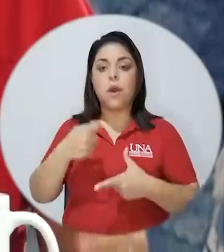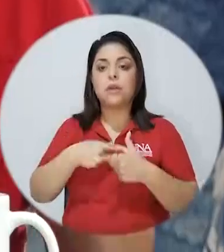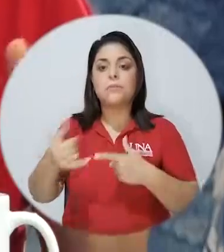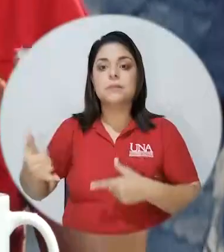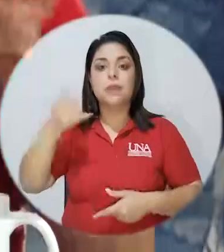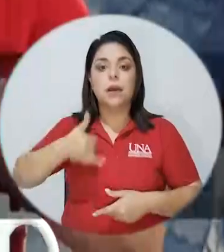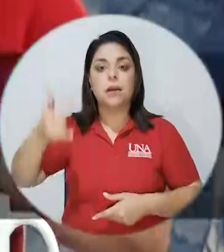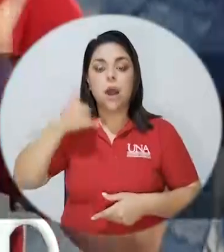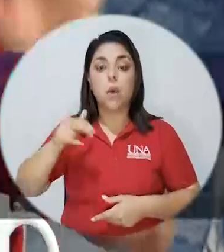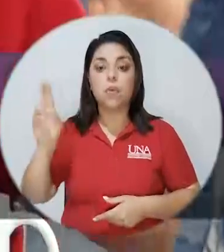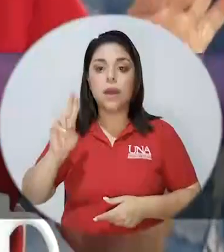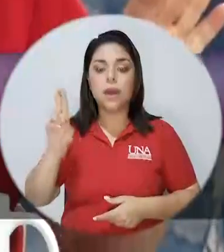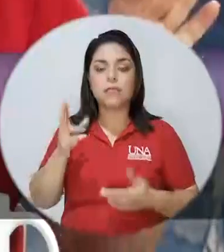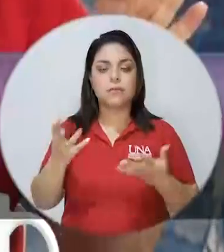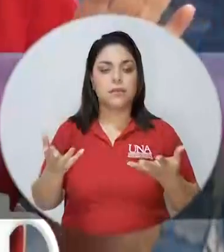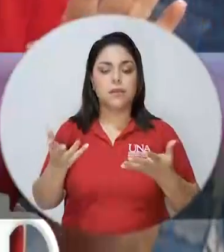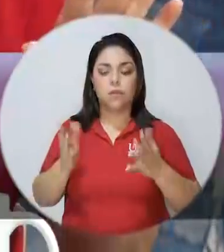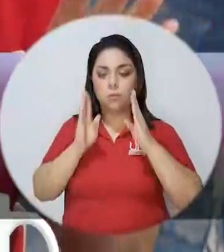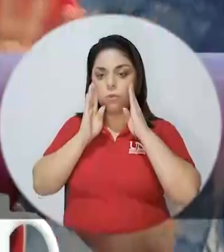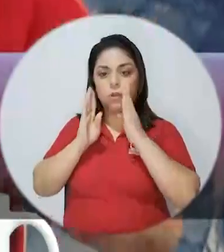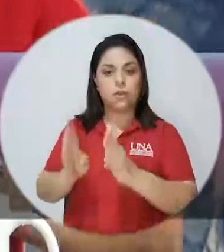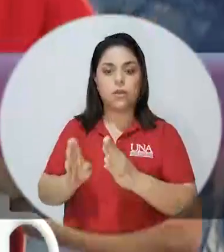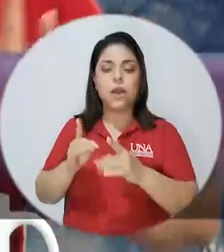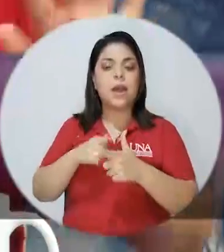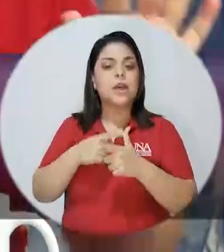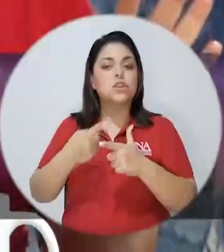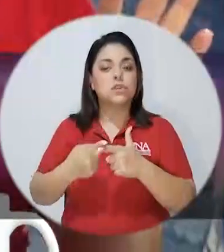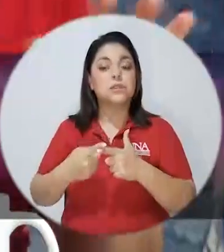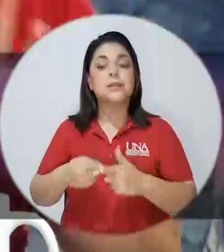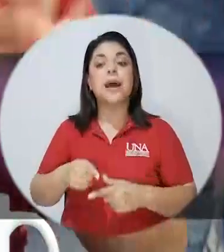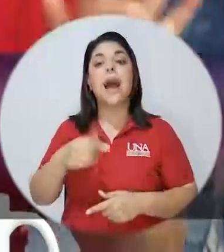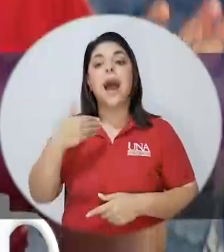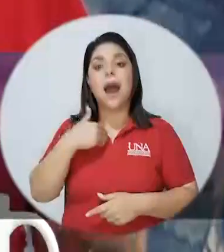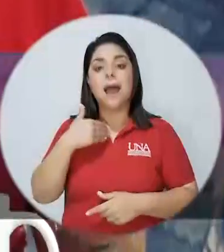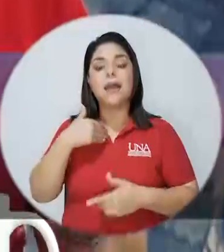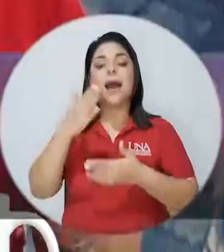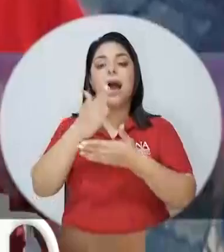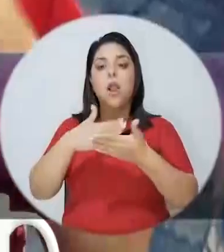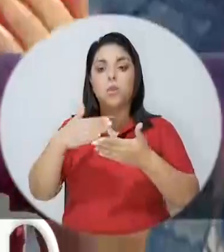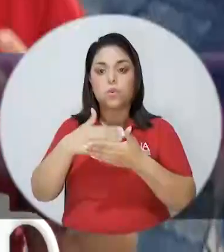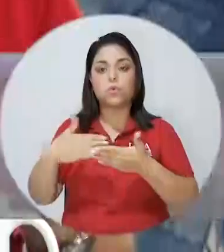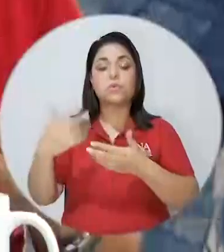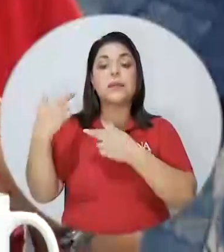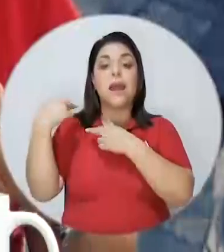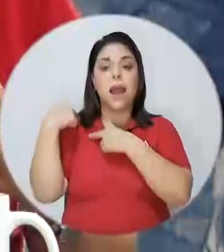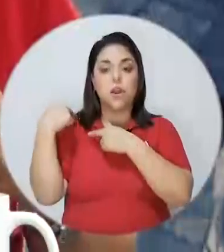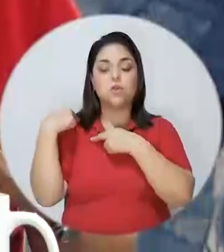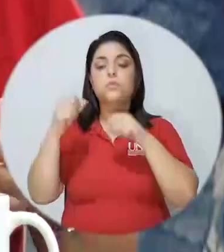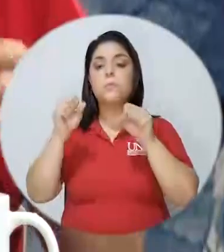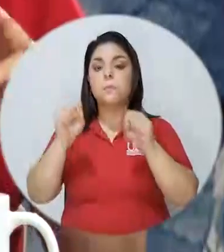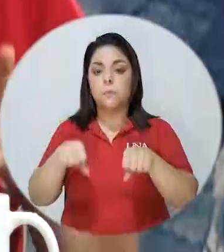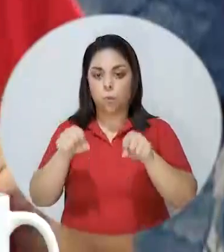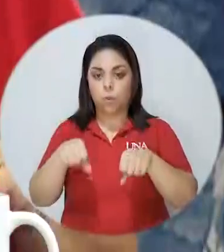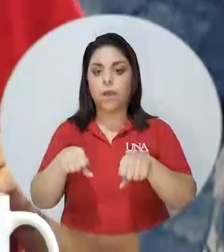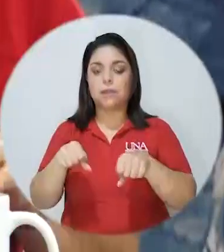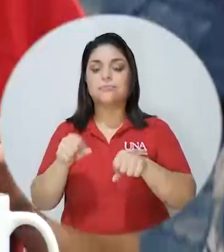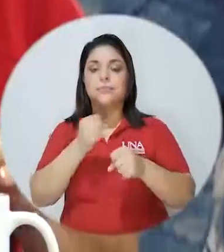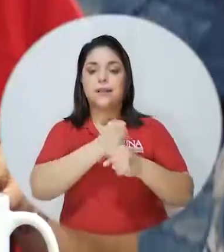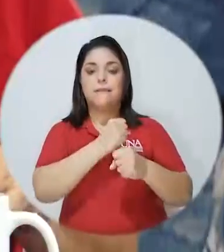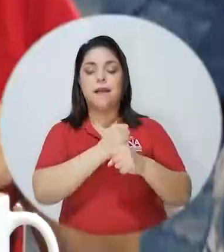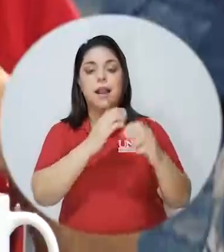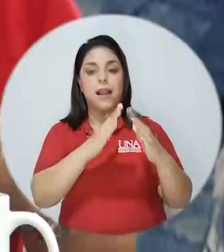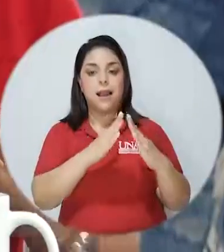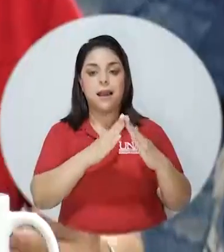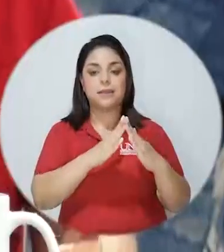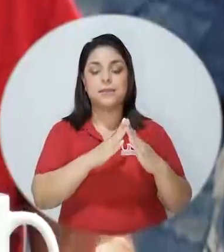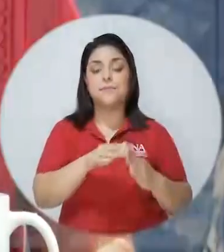Exactamente. Entonces, esos son los carros que, por decirlo así, pasan directo al teletrabajo. Podrían irse al teletrabajo porque tienen esas condiciones. Hay carros que